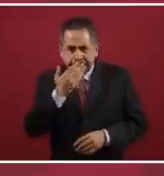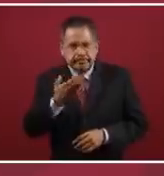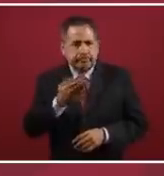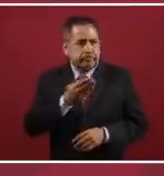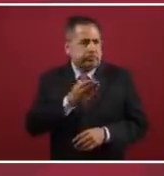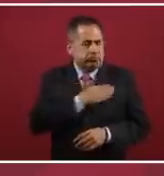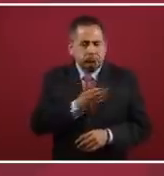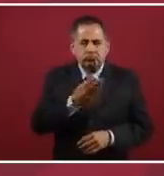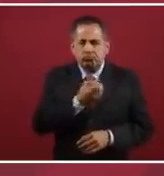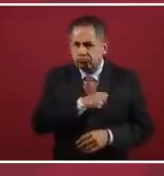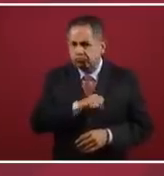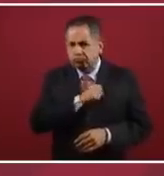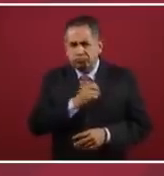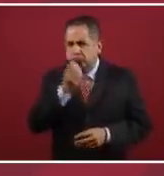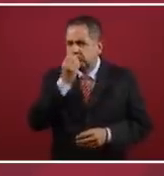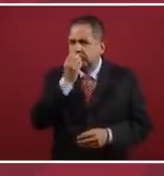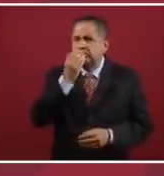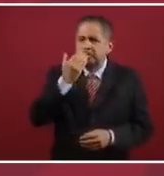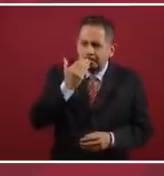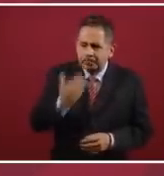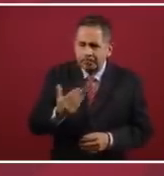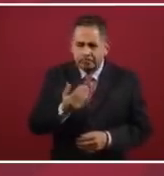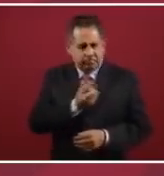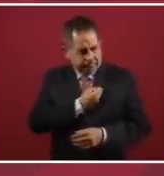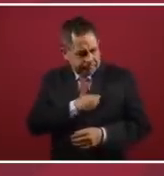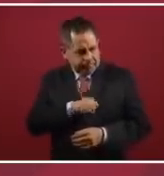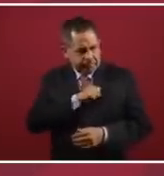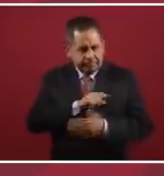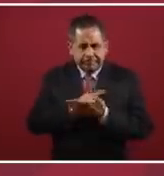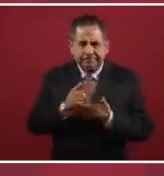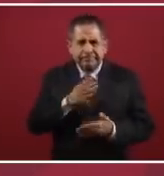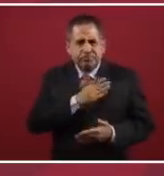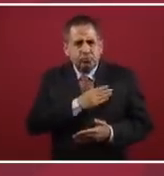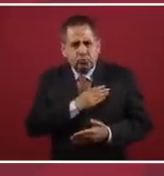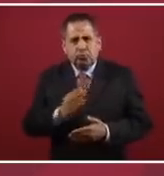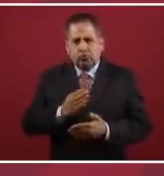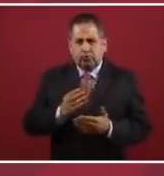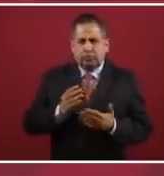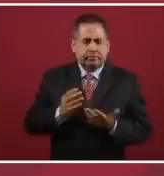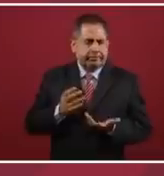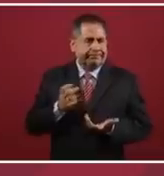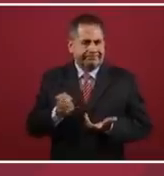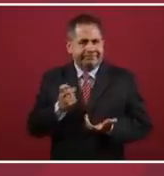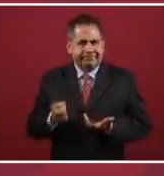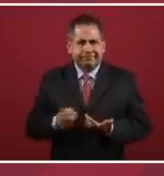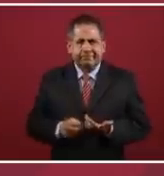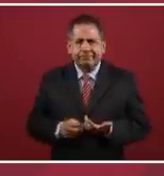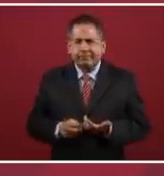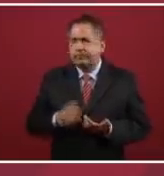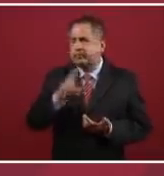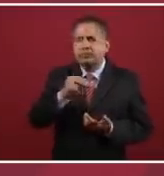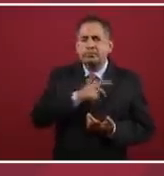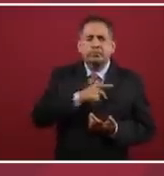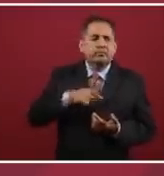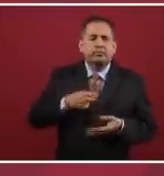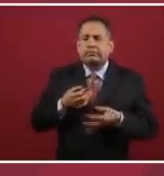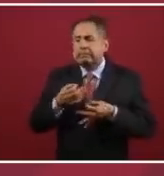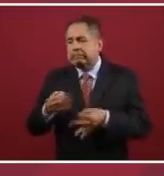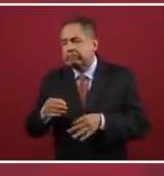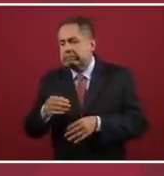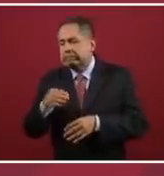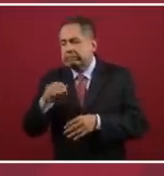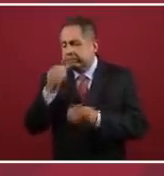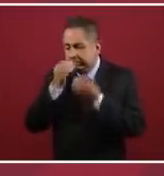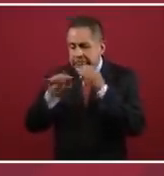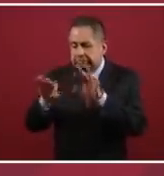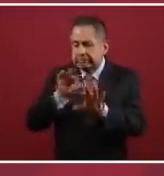comer bien, de manera sana, y no dejarse llevar